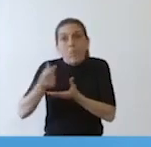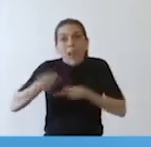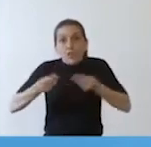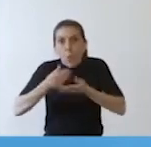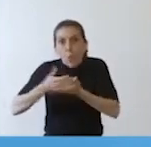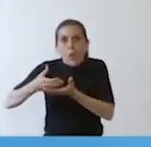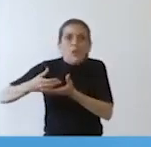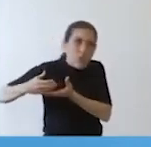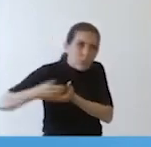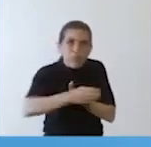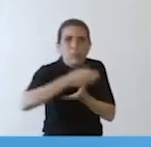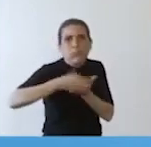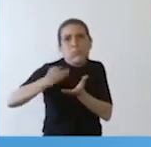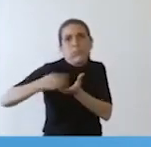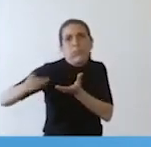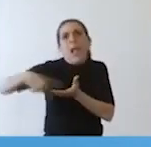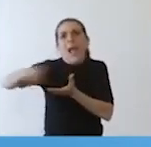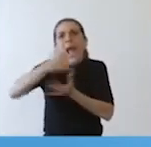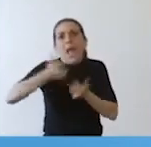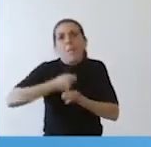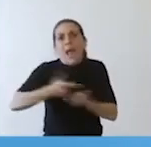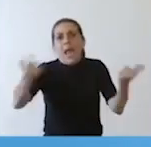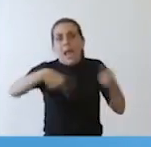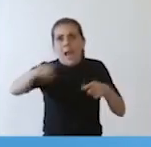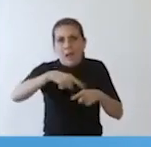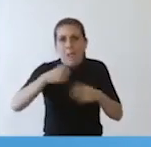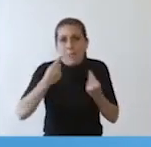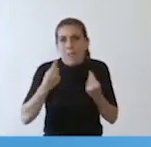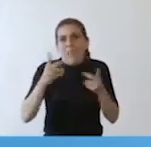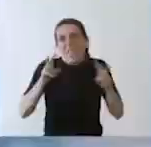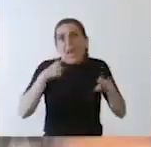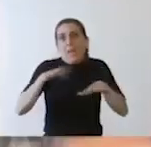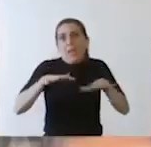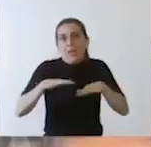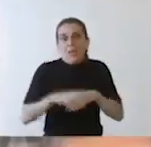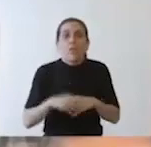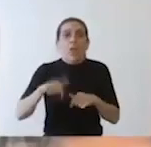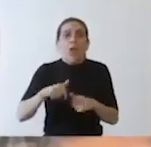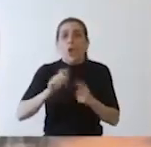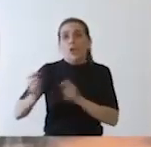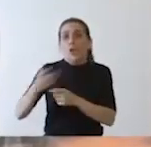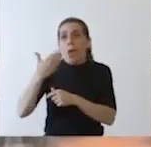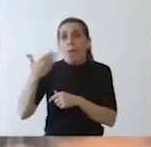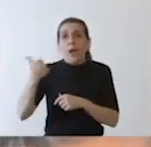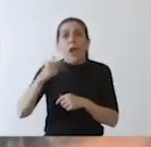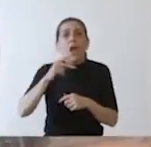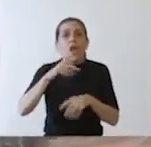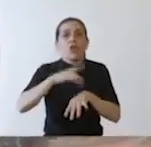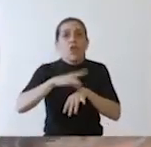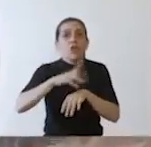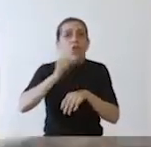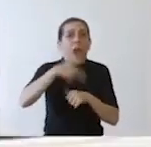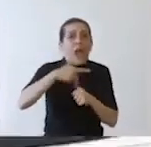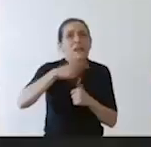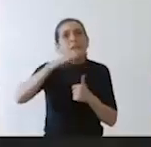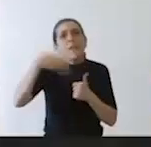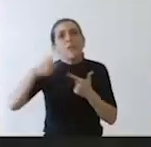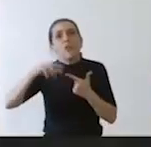extra en relación a esta contingencia. Le doy la palabra al doctor Can y después a la doctora Roses.